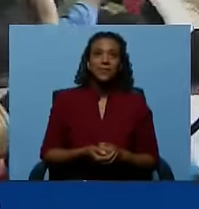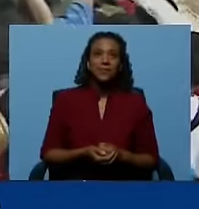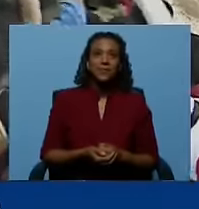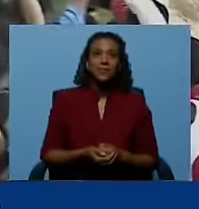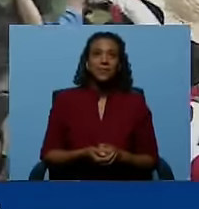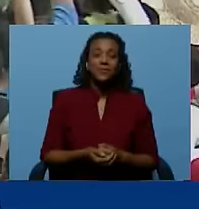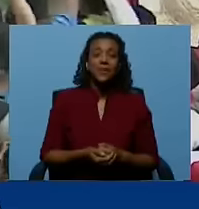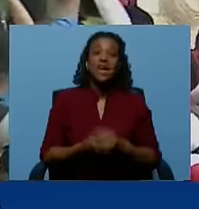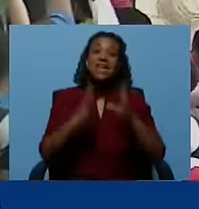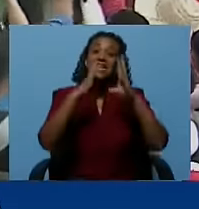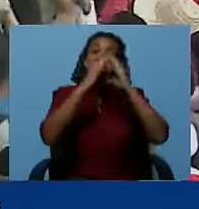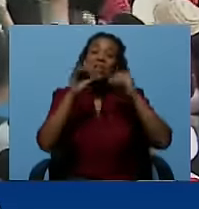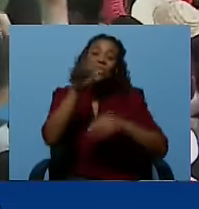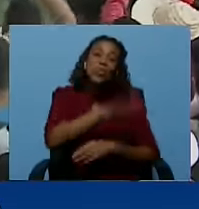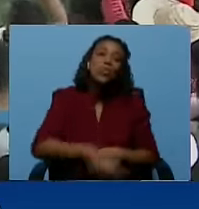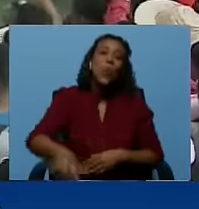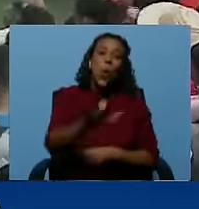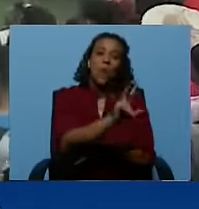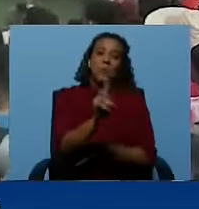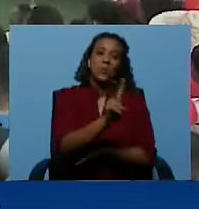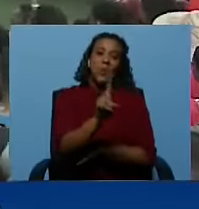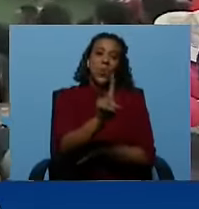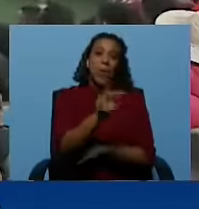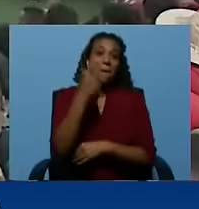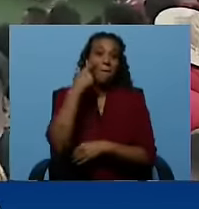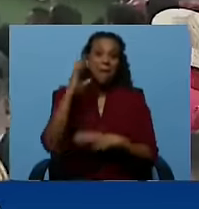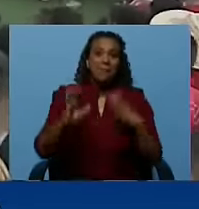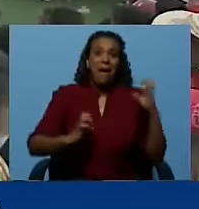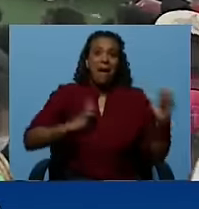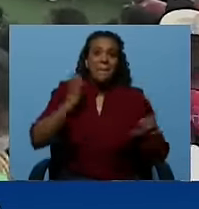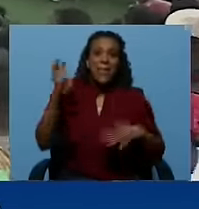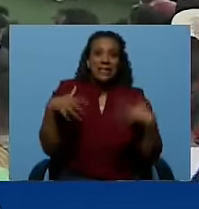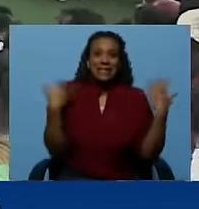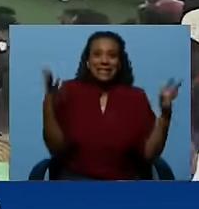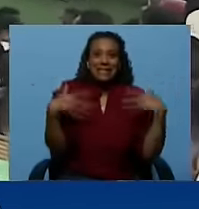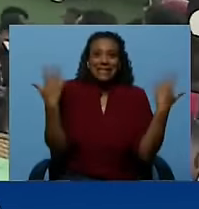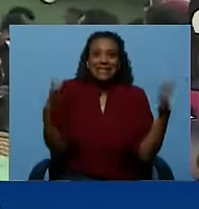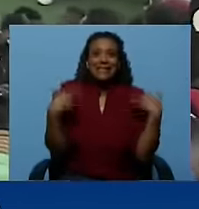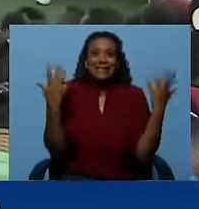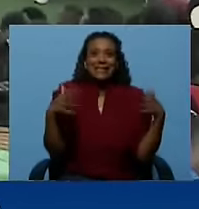Y en todo el país. Mire, está emocionado, ¿ves?